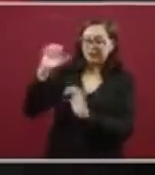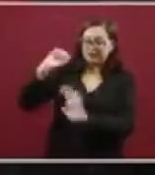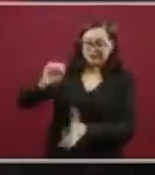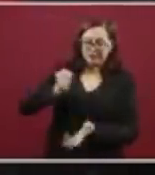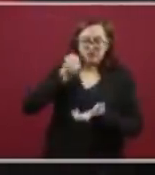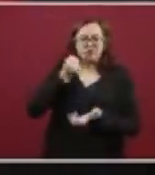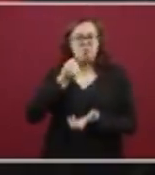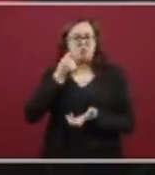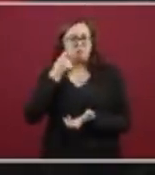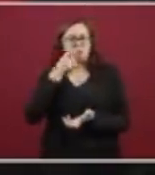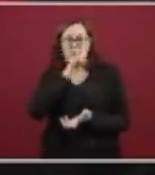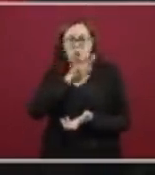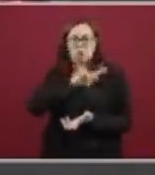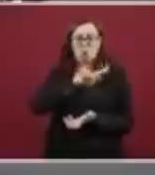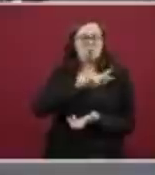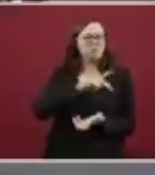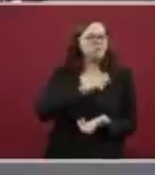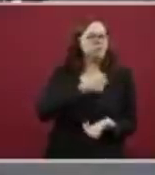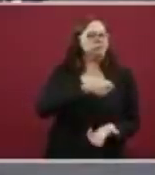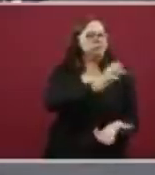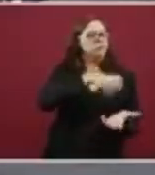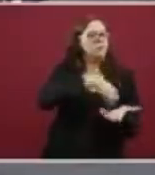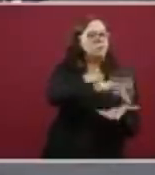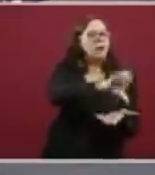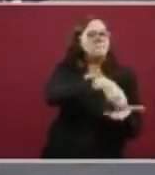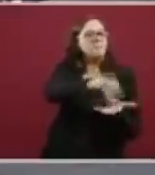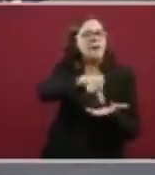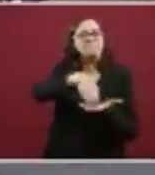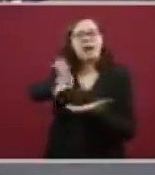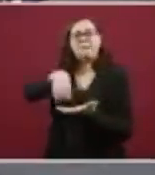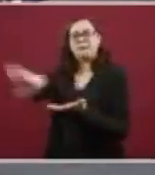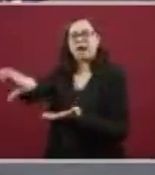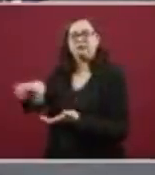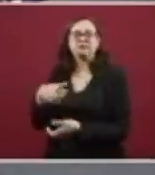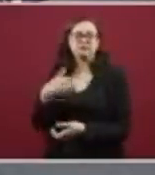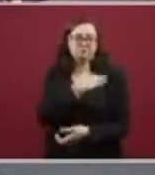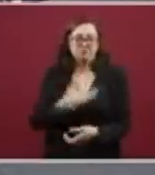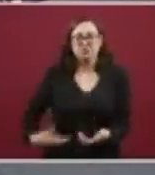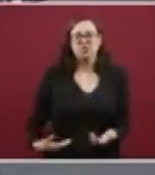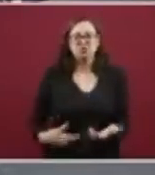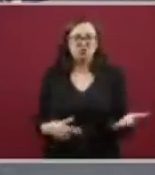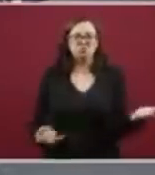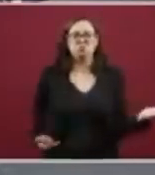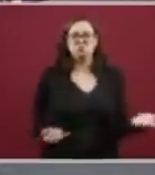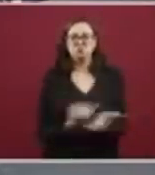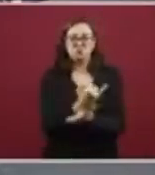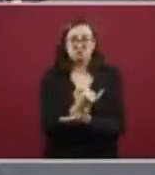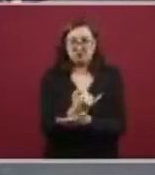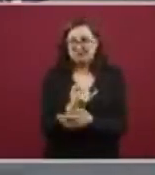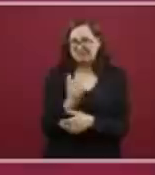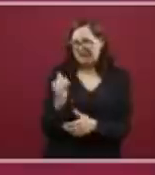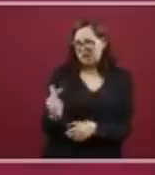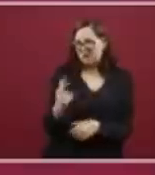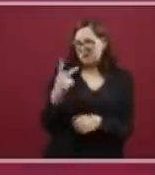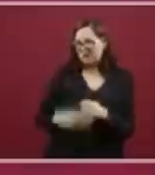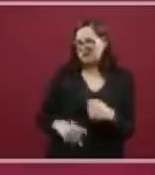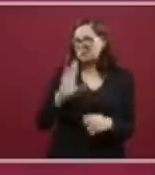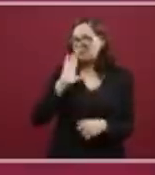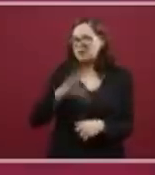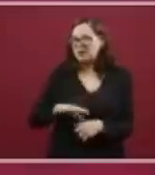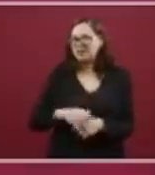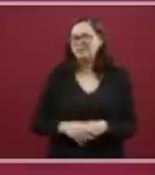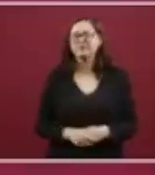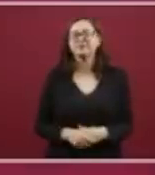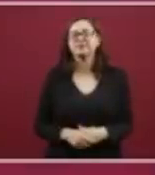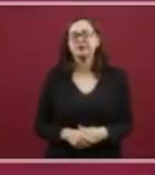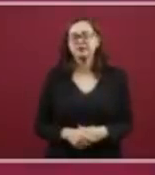decir, que usted pueda, a través de decretos, decidir el destino de los recursos que se generen por los ahorros. Bueno, acerca de lo